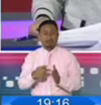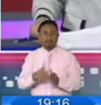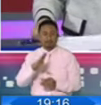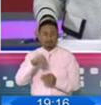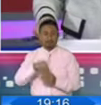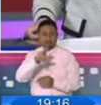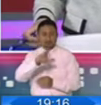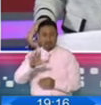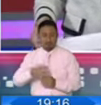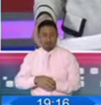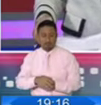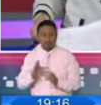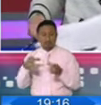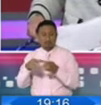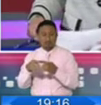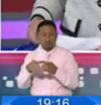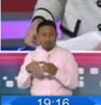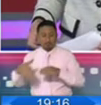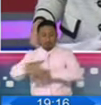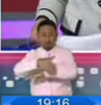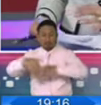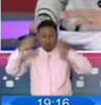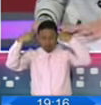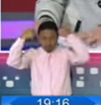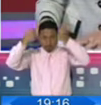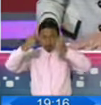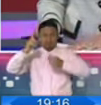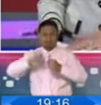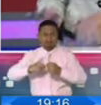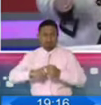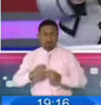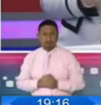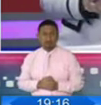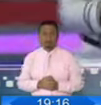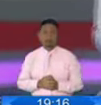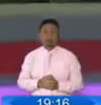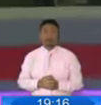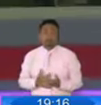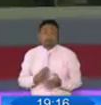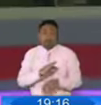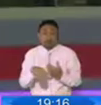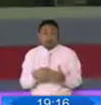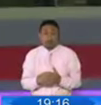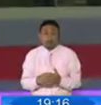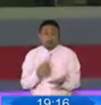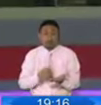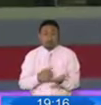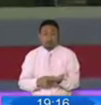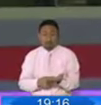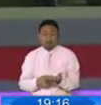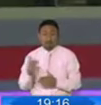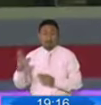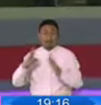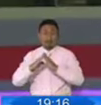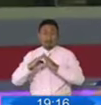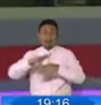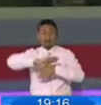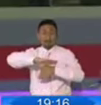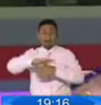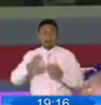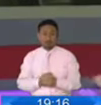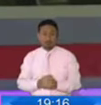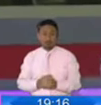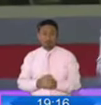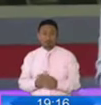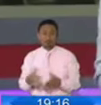Alianza País, su sede principal en la Avenida Los Chiris, aquí en la capital de la República. La expectativa también en el Palacio de Carondelet, cuando esto